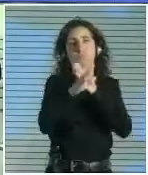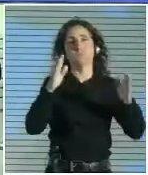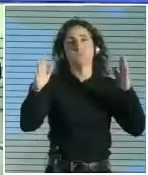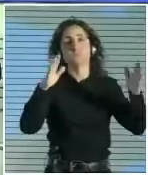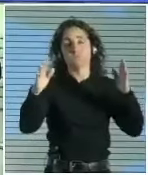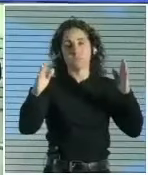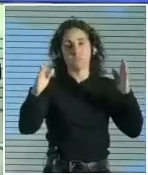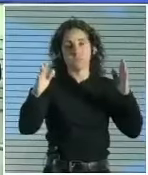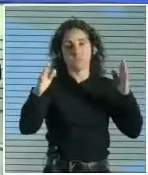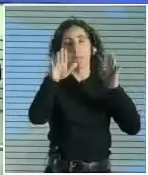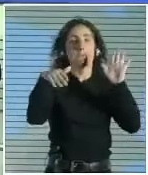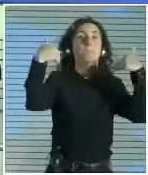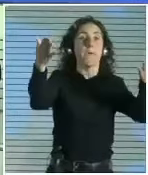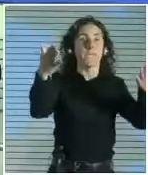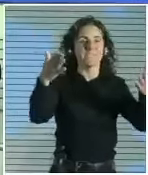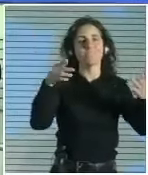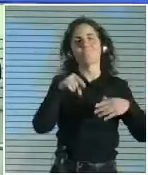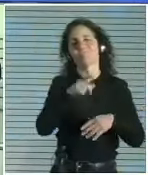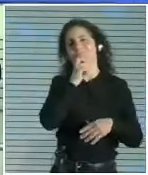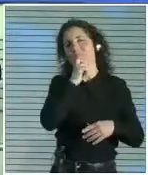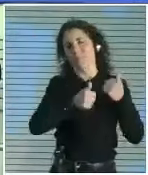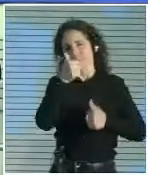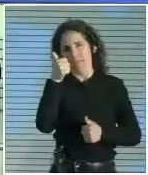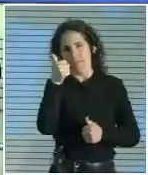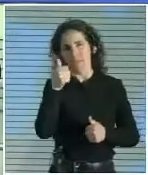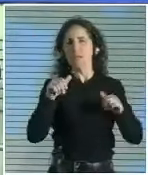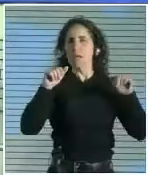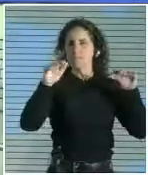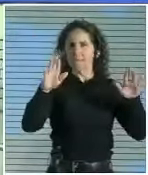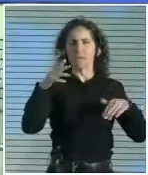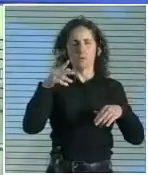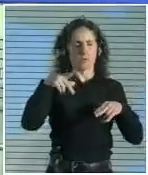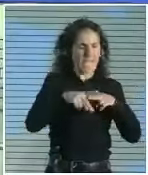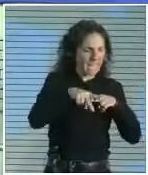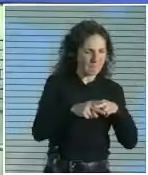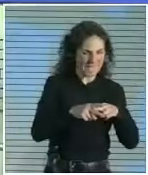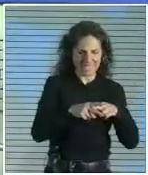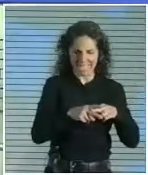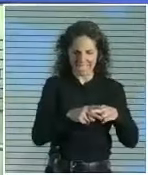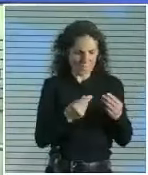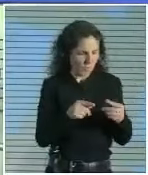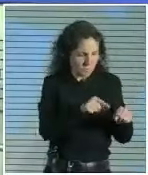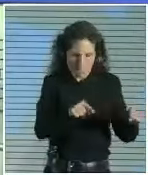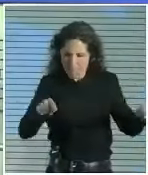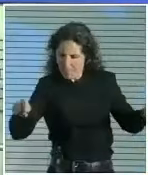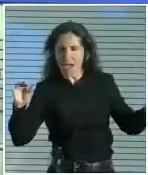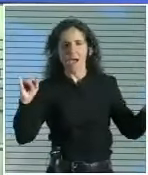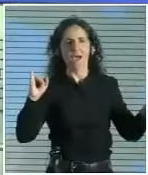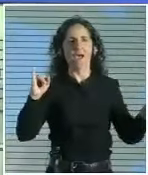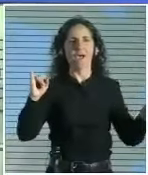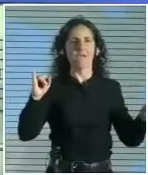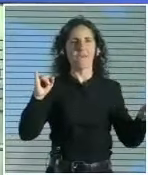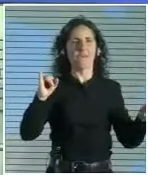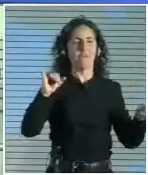complicados. Pero me inclino más a que tenemos un montón de herramientas encima de la mesa. Que los destinos que se están lanzando a